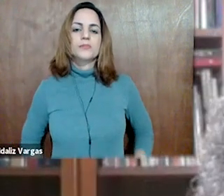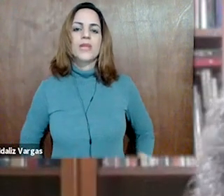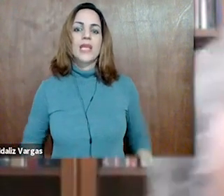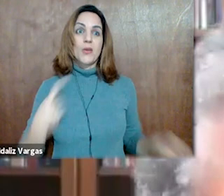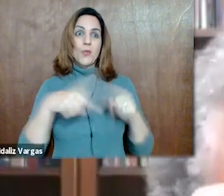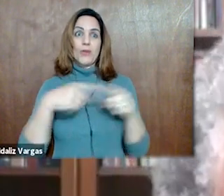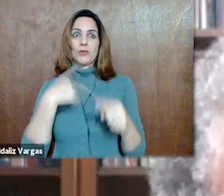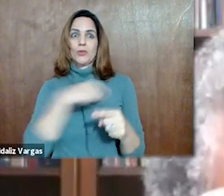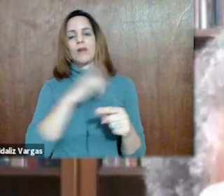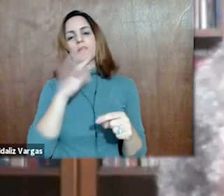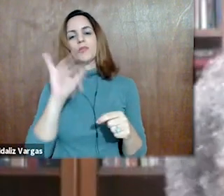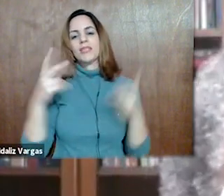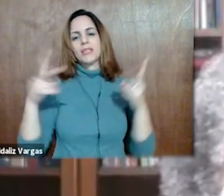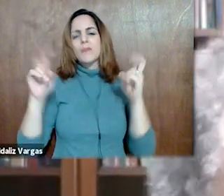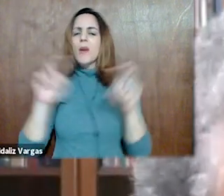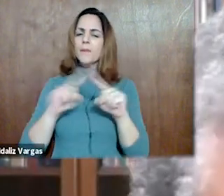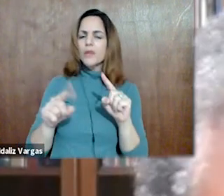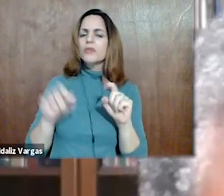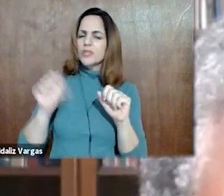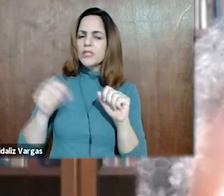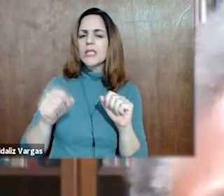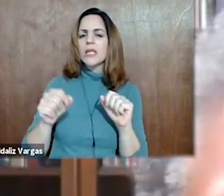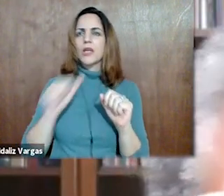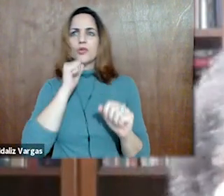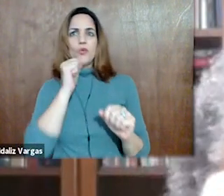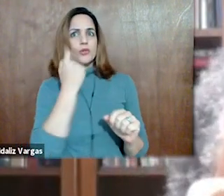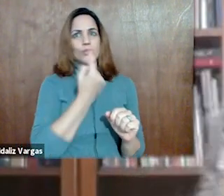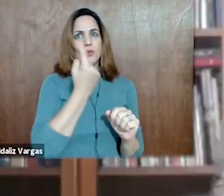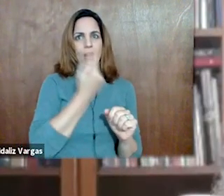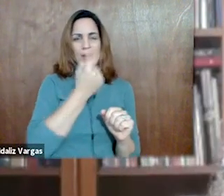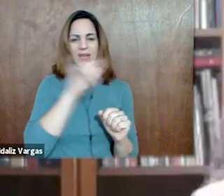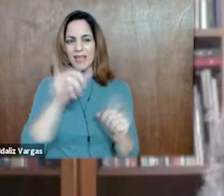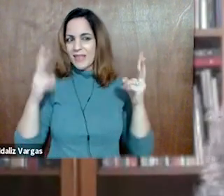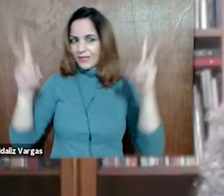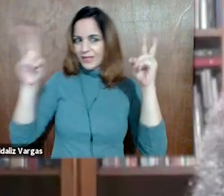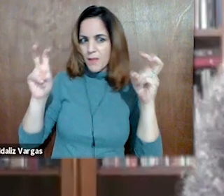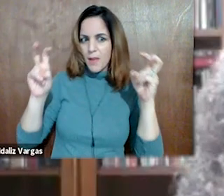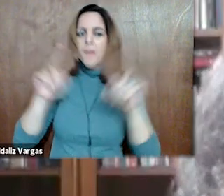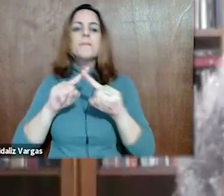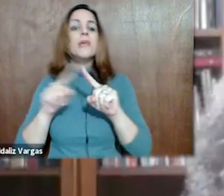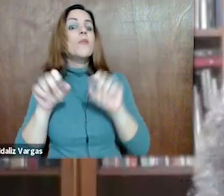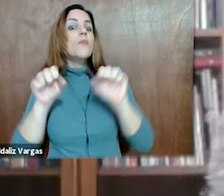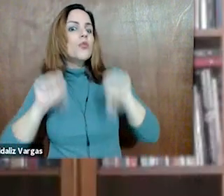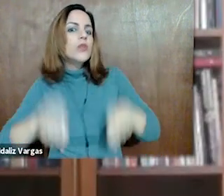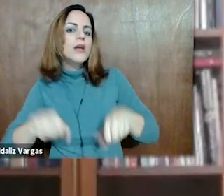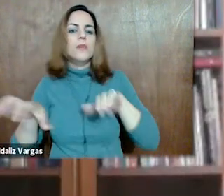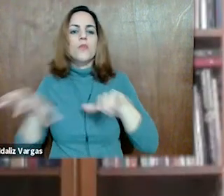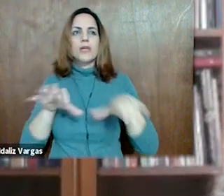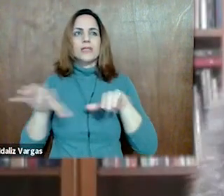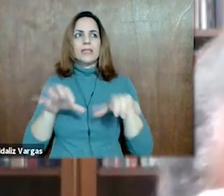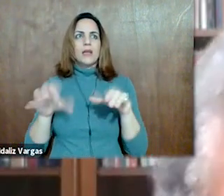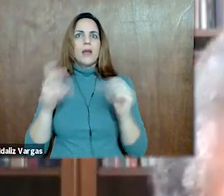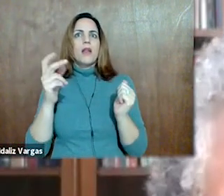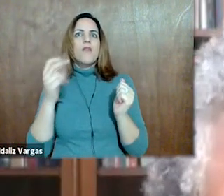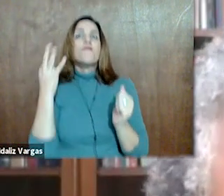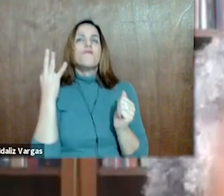temas. Y me parece que por ahí podría ser no solamente ese summit que están hablando, sino la celebración de hacia dónde va realmente